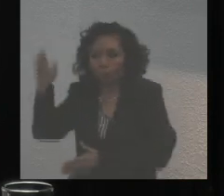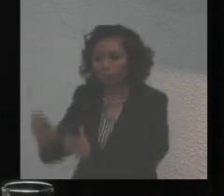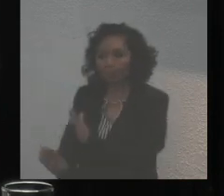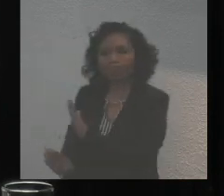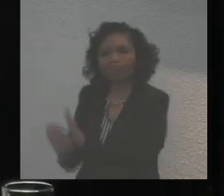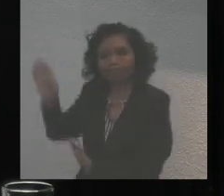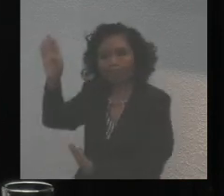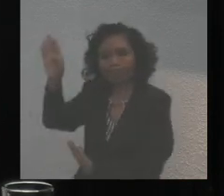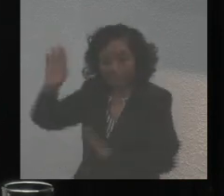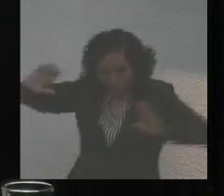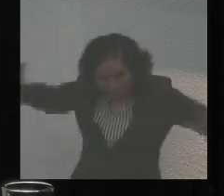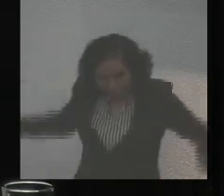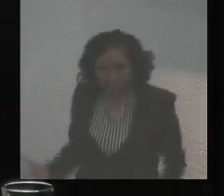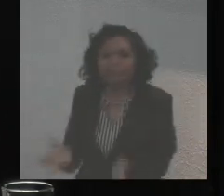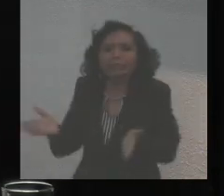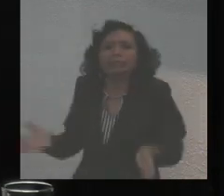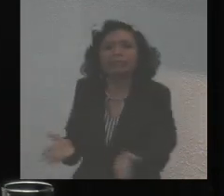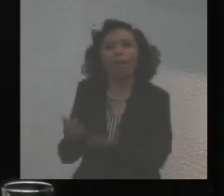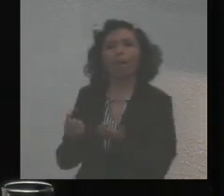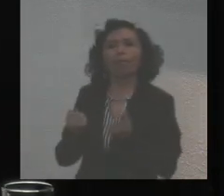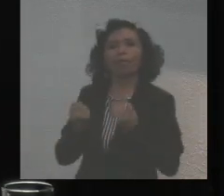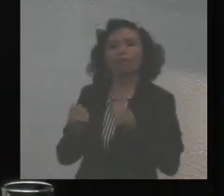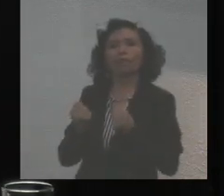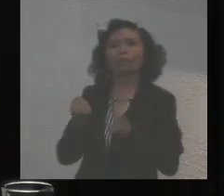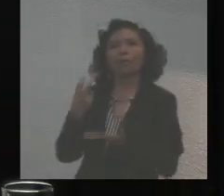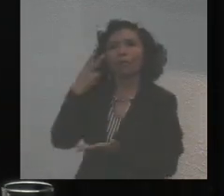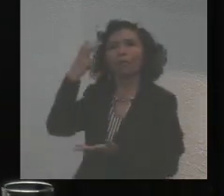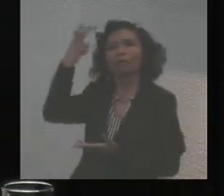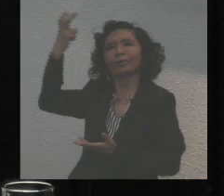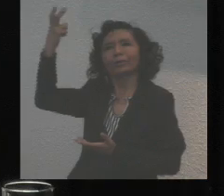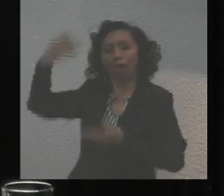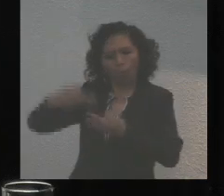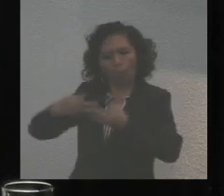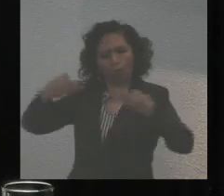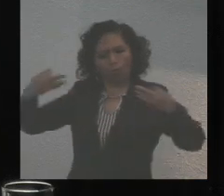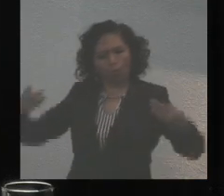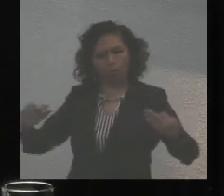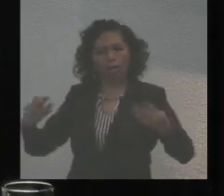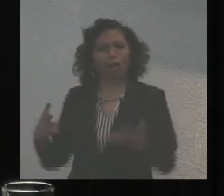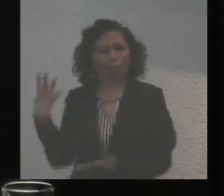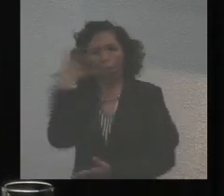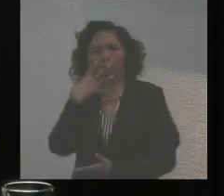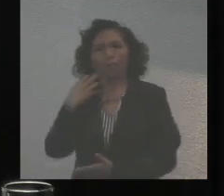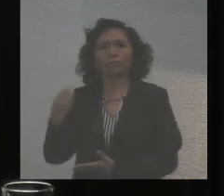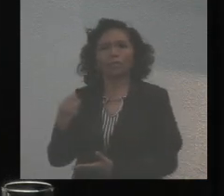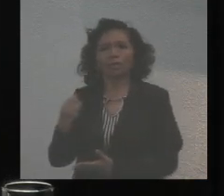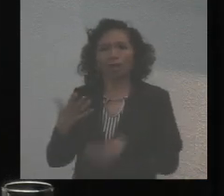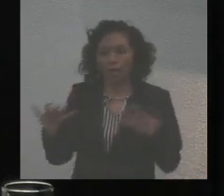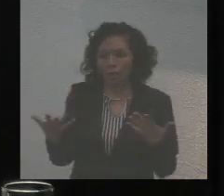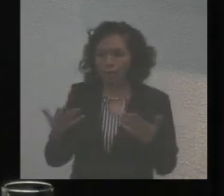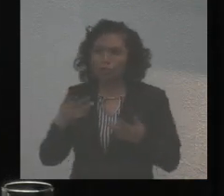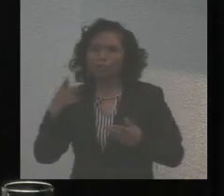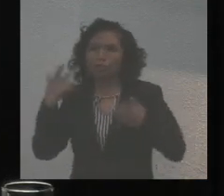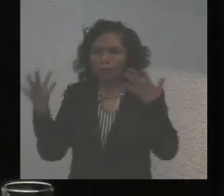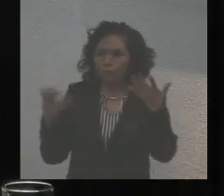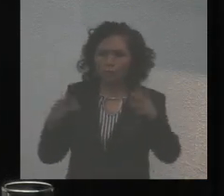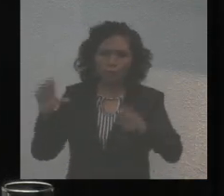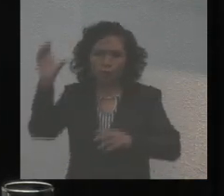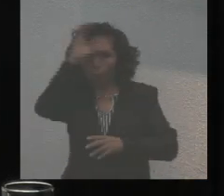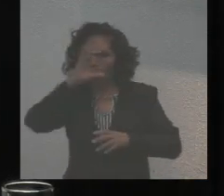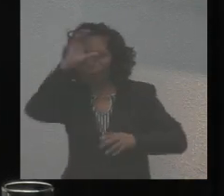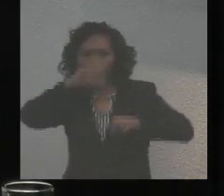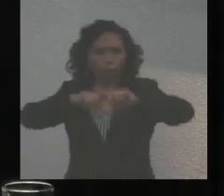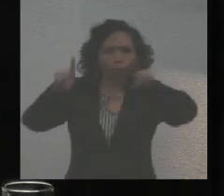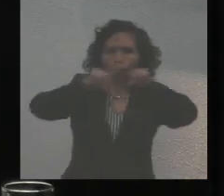y empujados por la fuerza, por la ilusión de una tierra pujante y promisoria, amparados en la fusión pluricultural como palanca